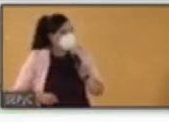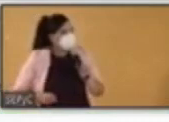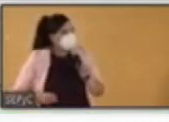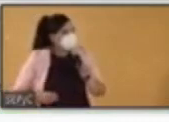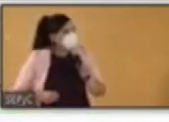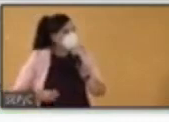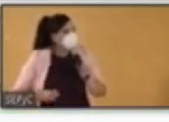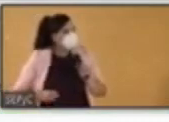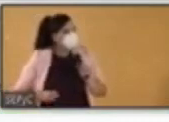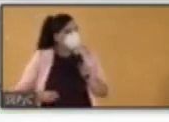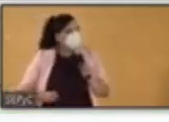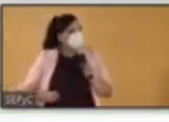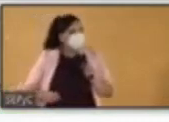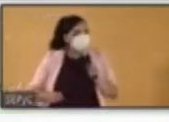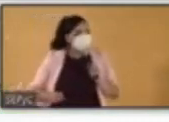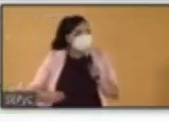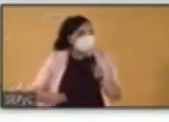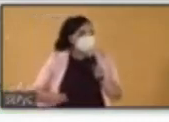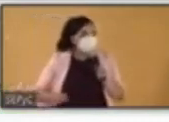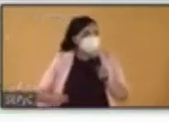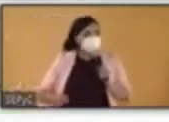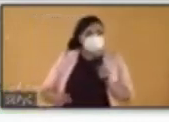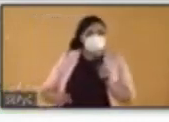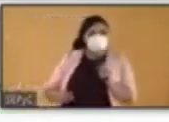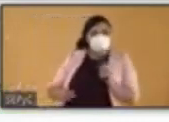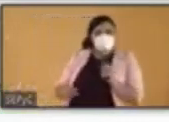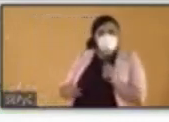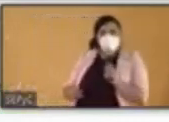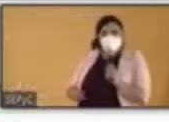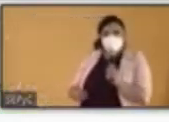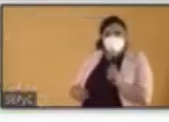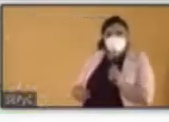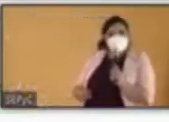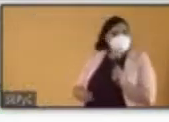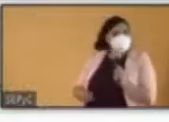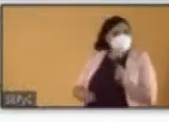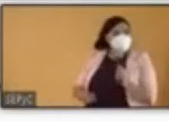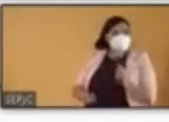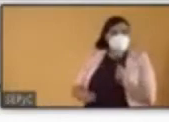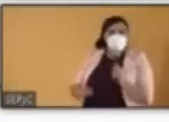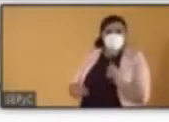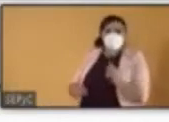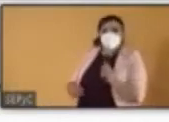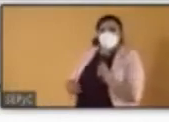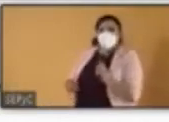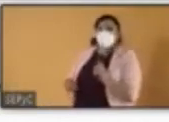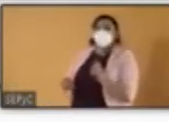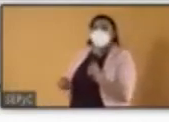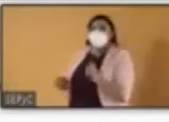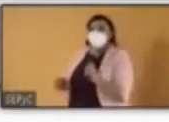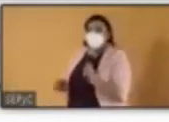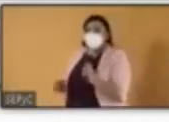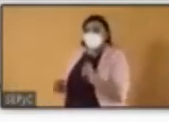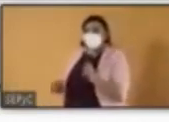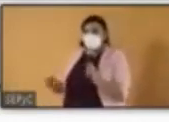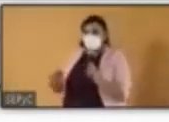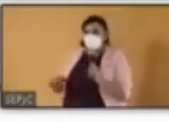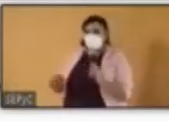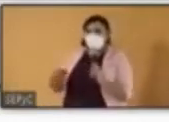Una vez que agregamos la información, ¿cómo es que la puedo editar si me percato en esta parte de que ya cometí un